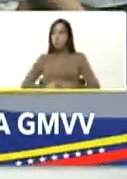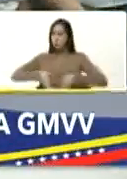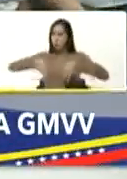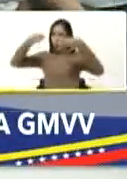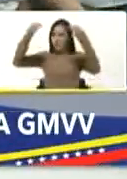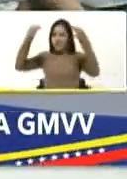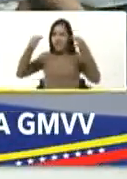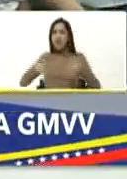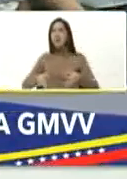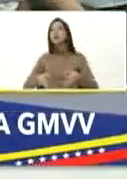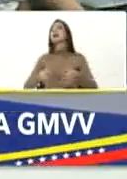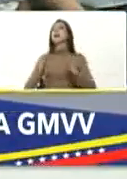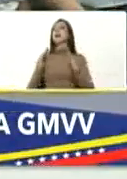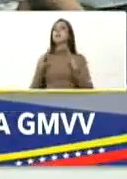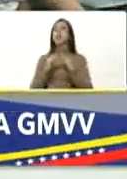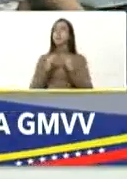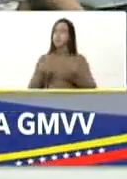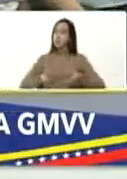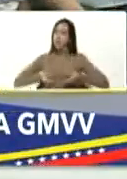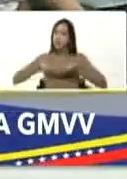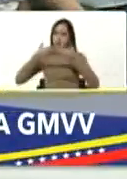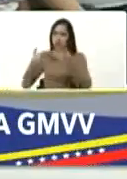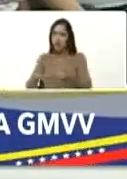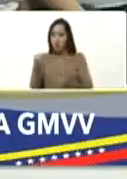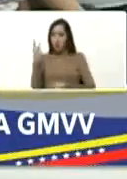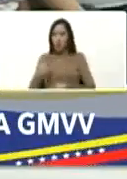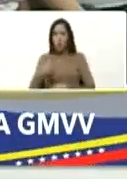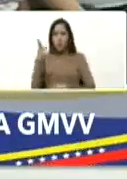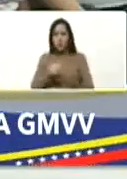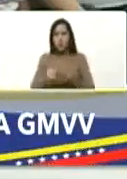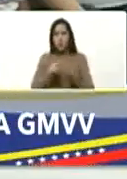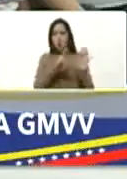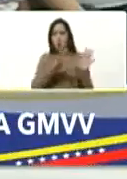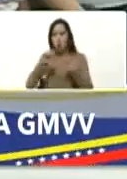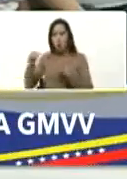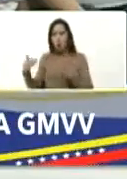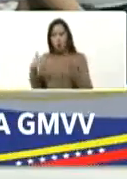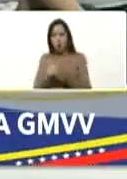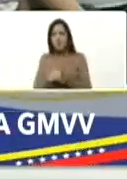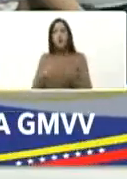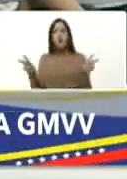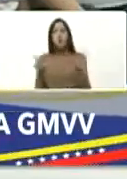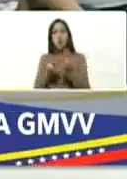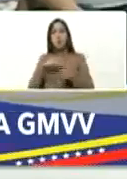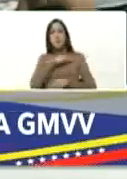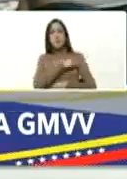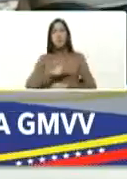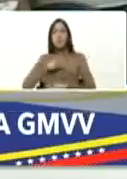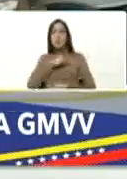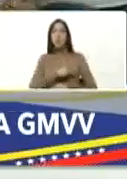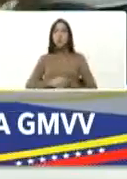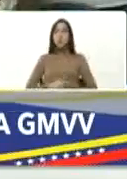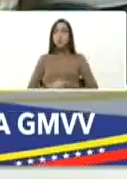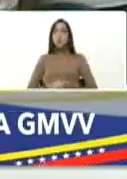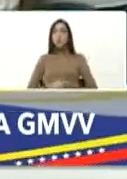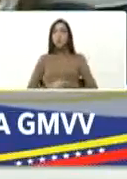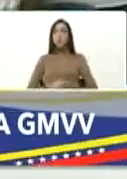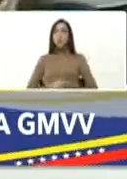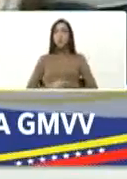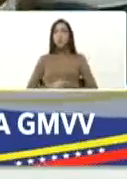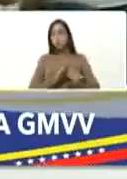Oficialmente entregada la vivienda 3.800.000 de la gran misión Vivienda Venezuela, en el barrio